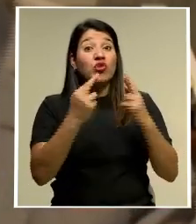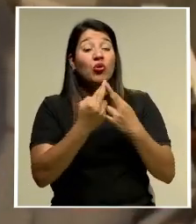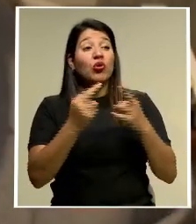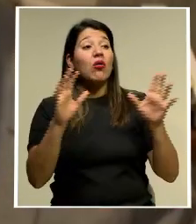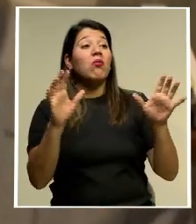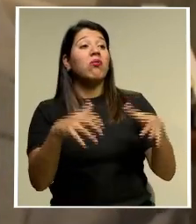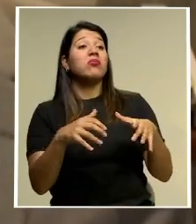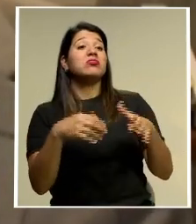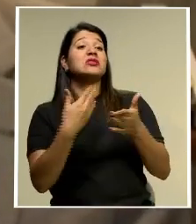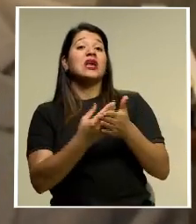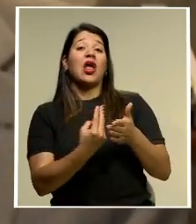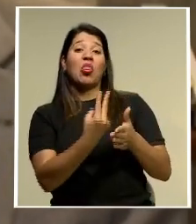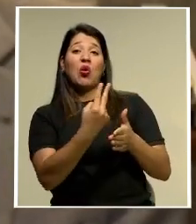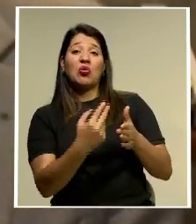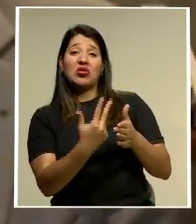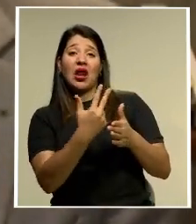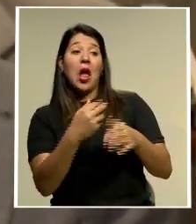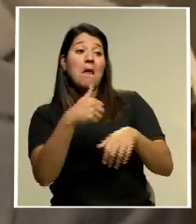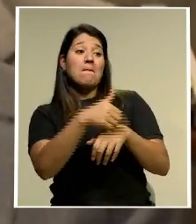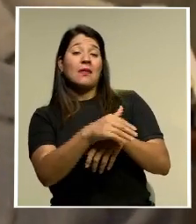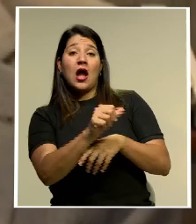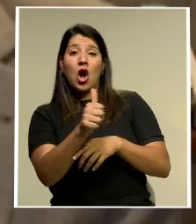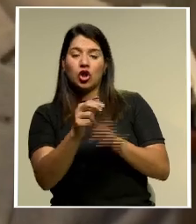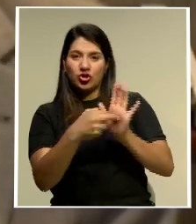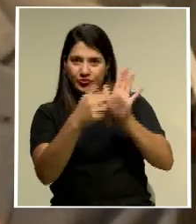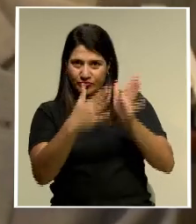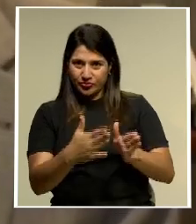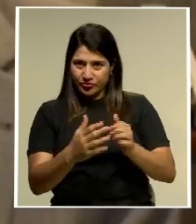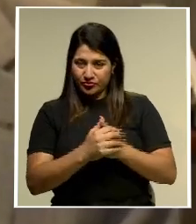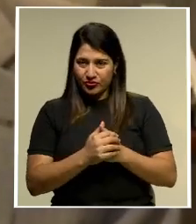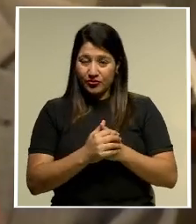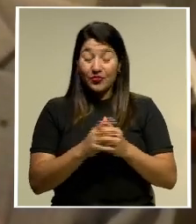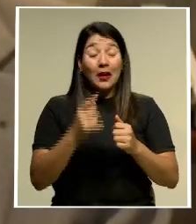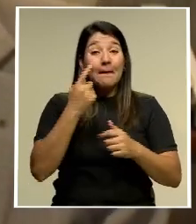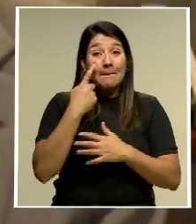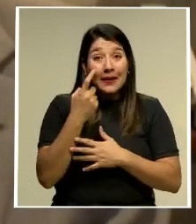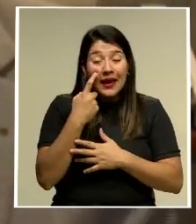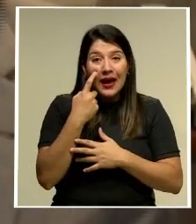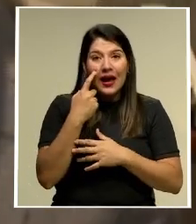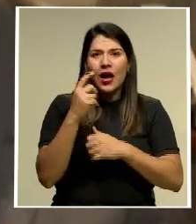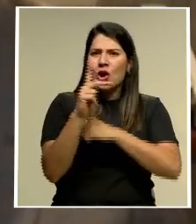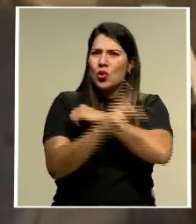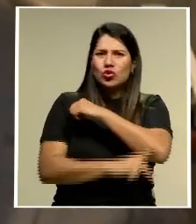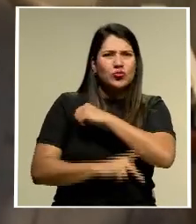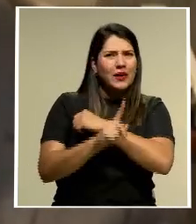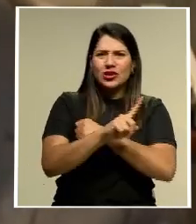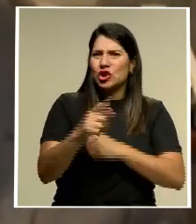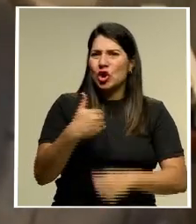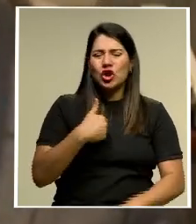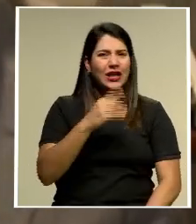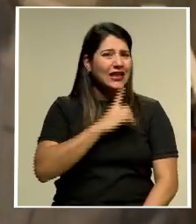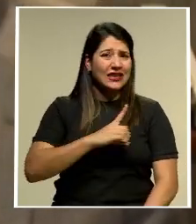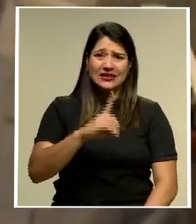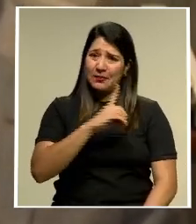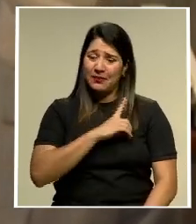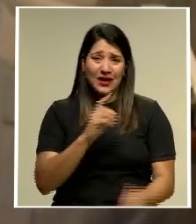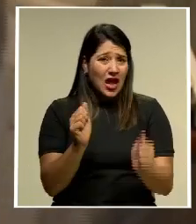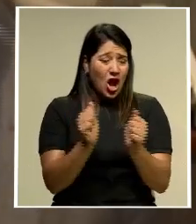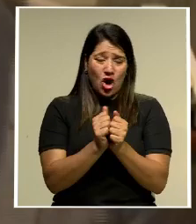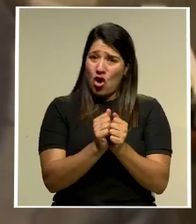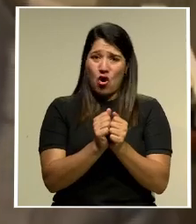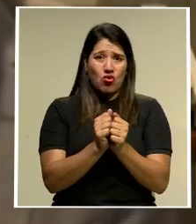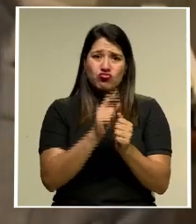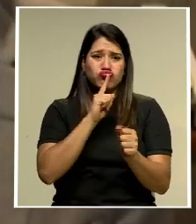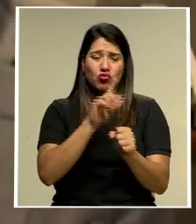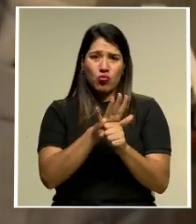mandan a otro. Vea, los estados son absolutamente indisciplinados con la integración en esto. No pagan